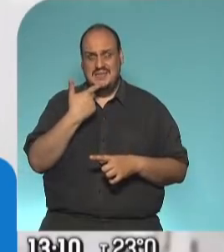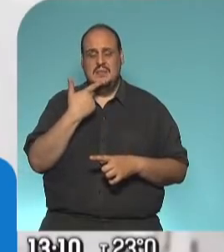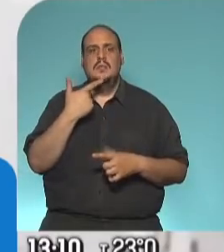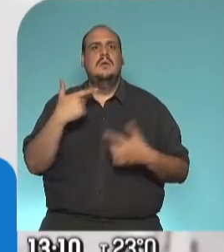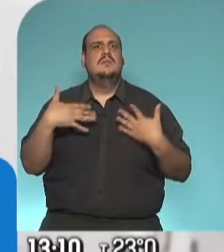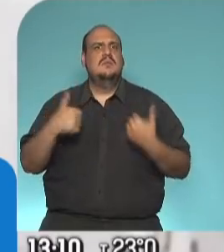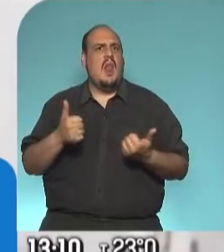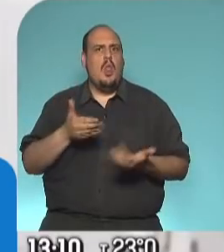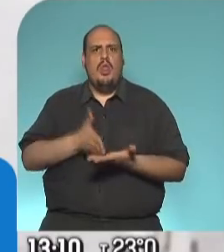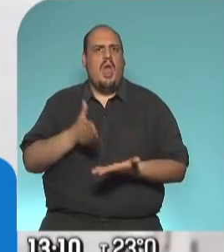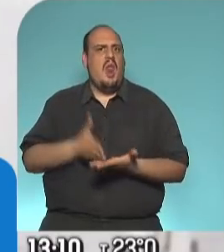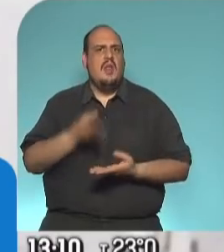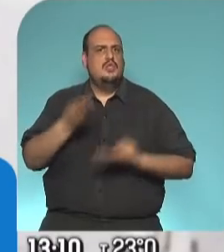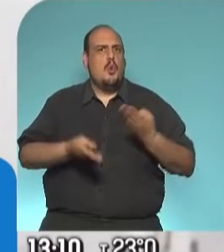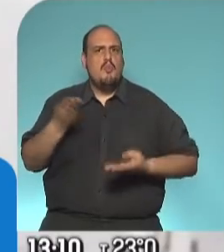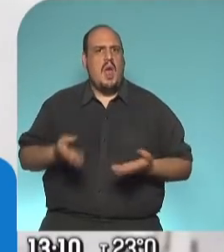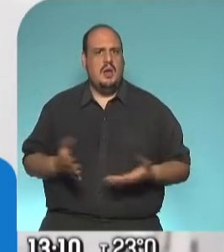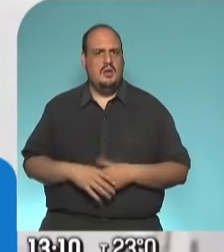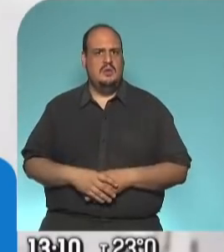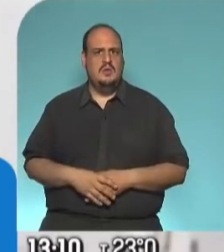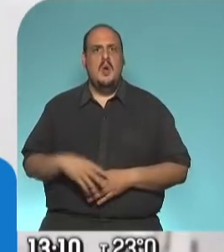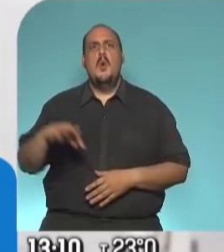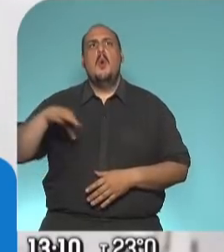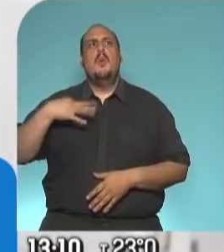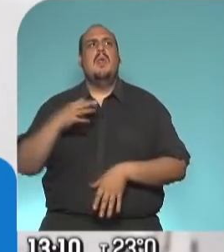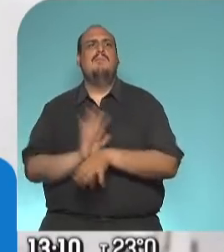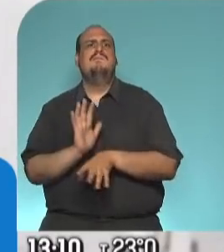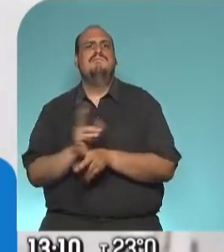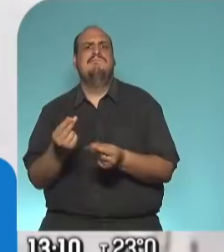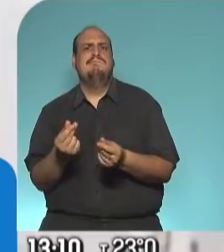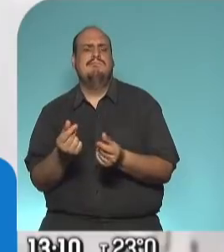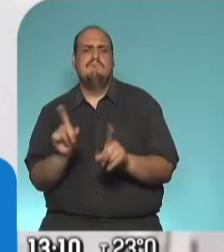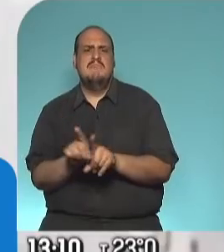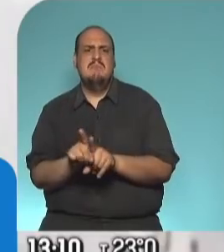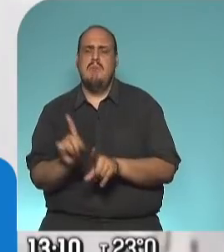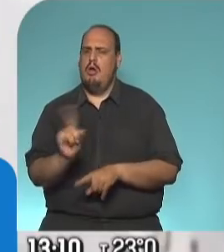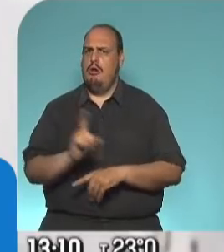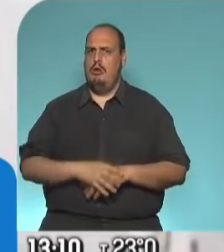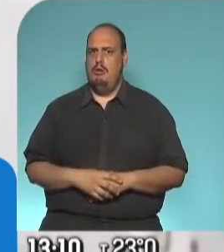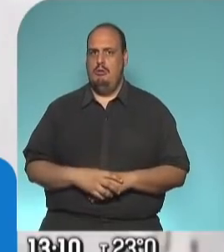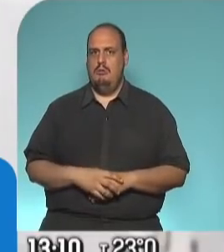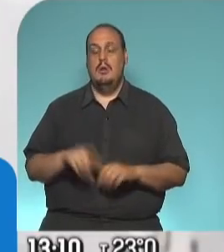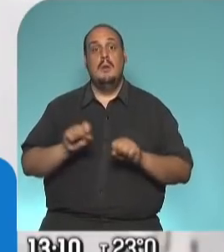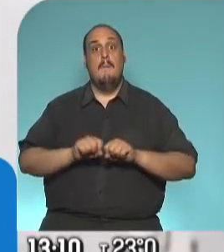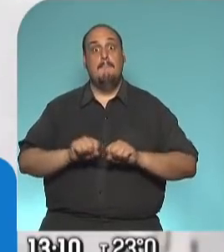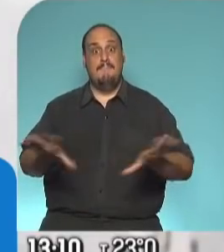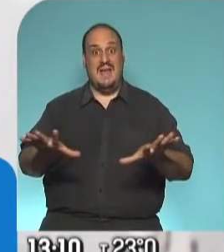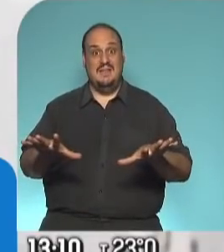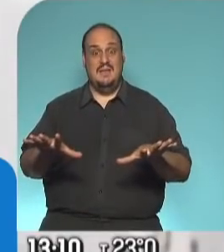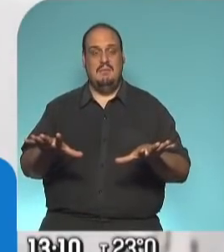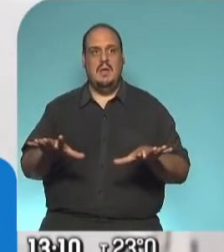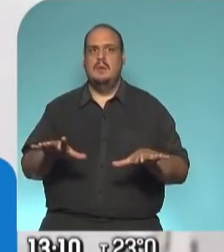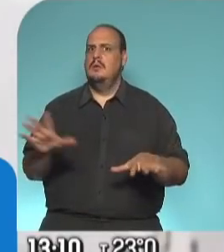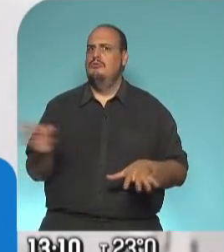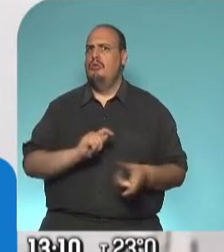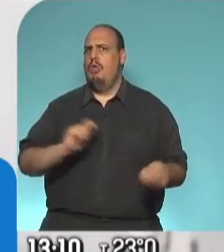derecho humano. La vida no puede ser una mercancía. A partir de esta pandemia, todos tenemos que